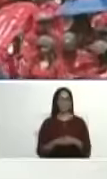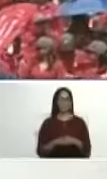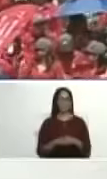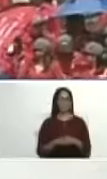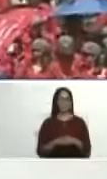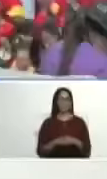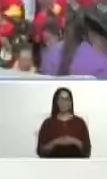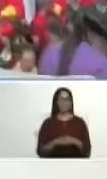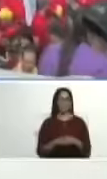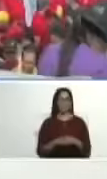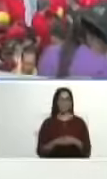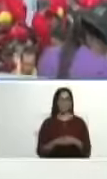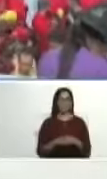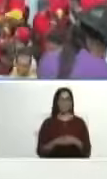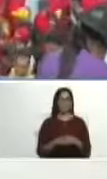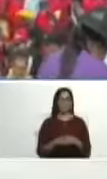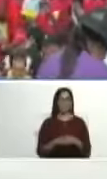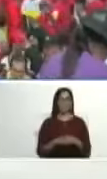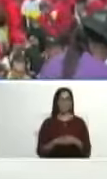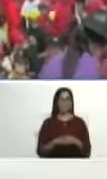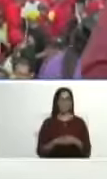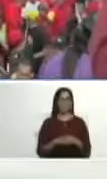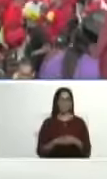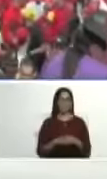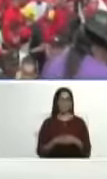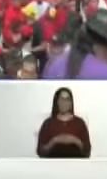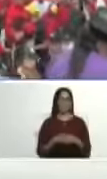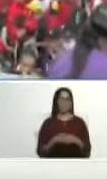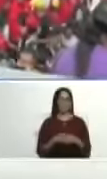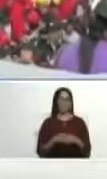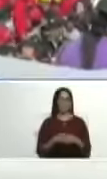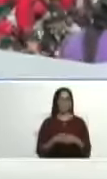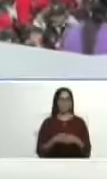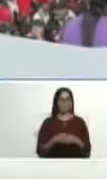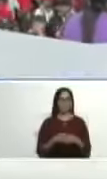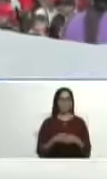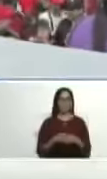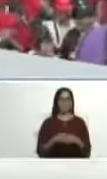Me estaba comiendo un chicle. Somos unos más de ustedes.